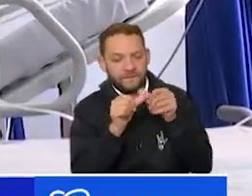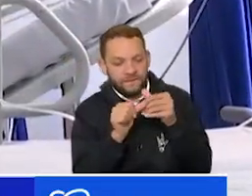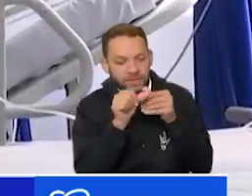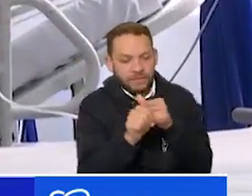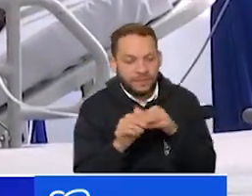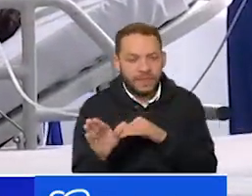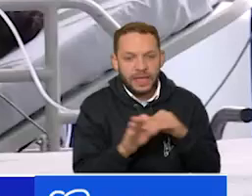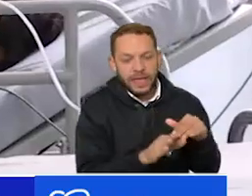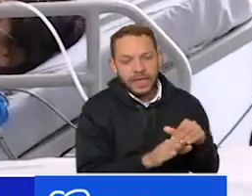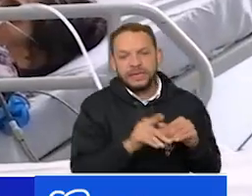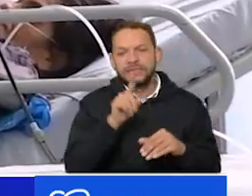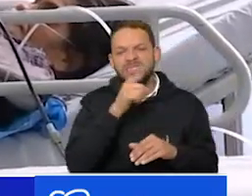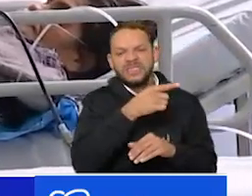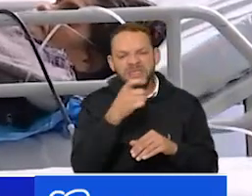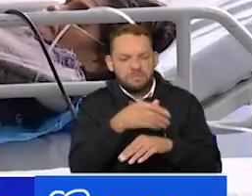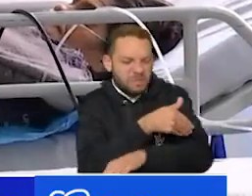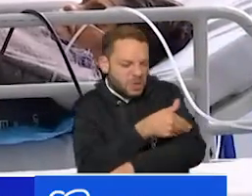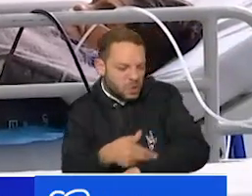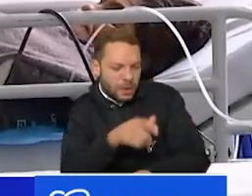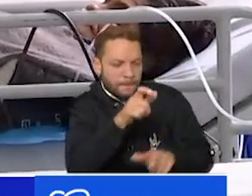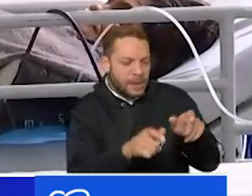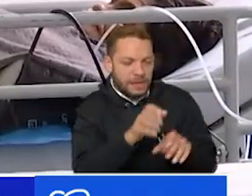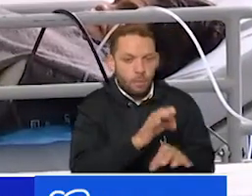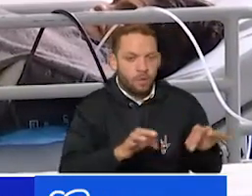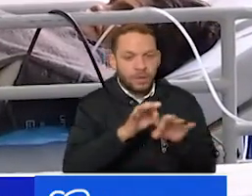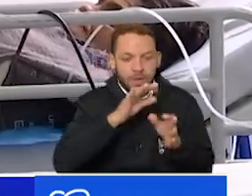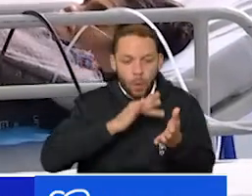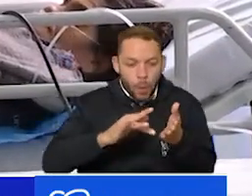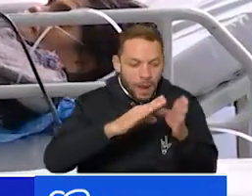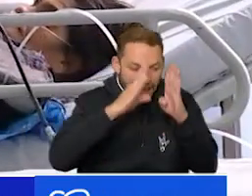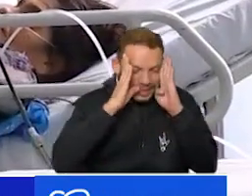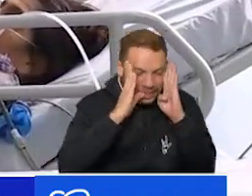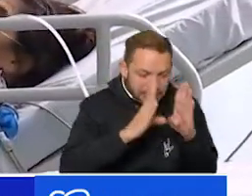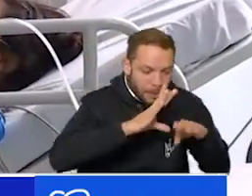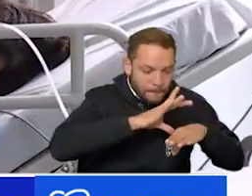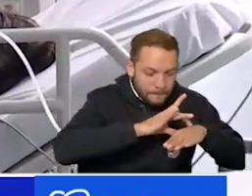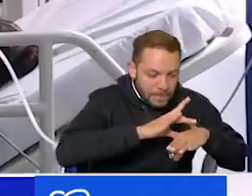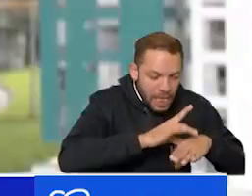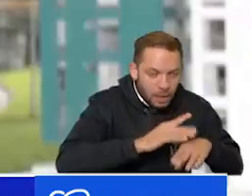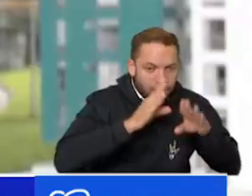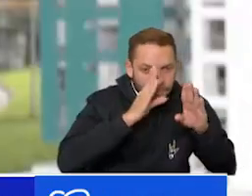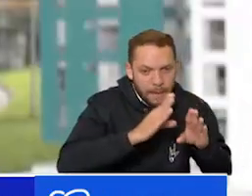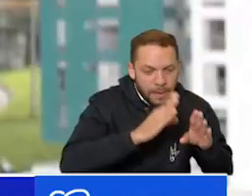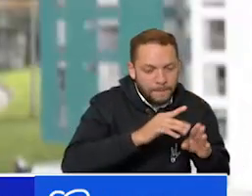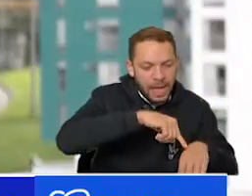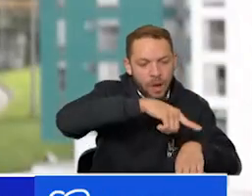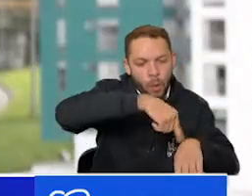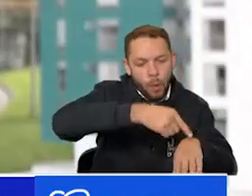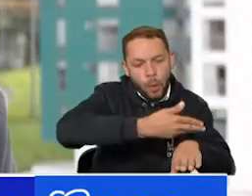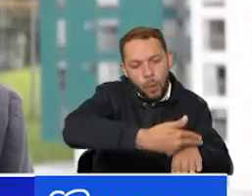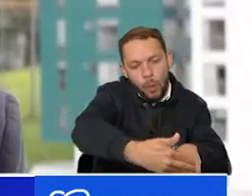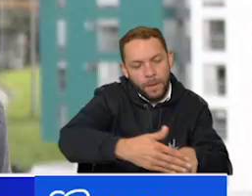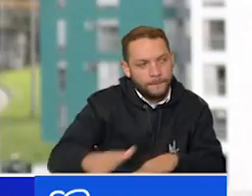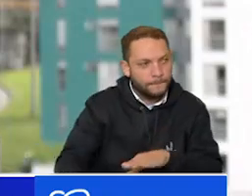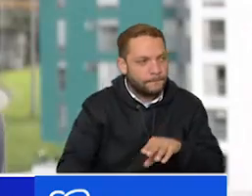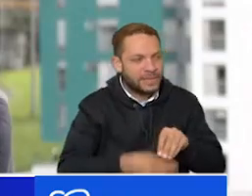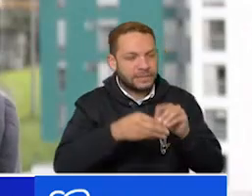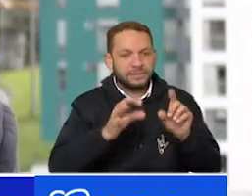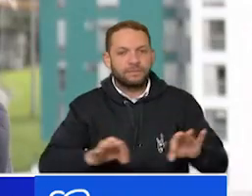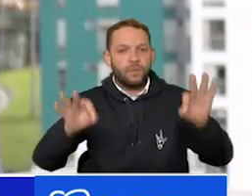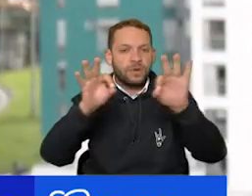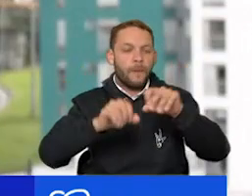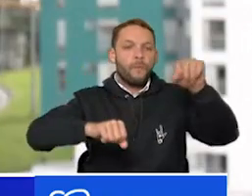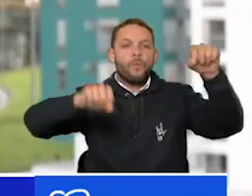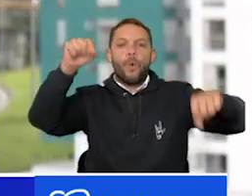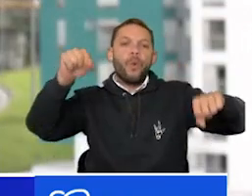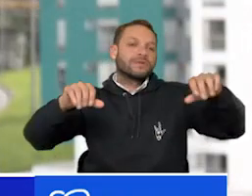cientos de millones de personas requerirían atención médica continua durante un largo periodo. Ahí también pues apuntar la posibilidad